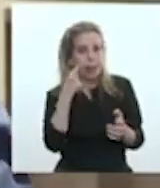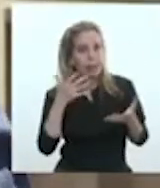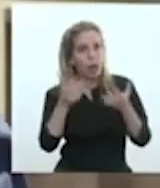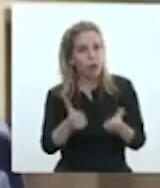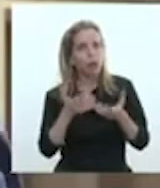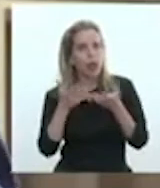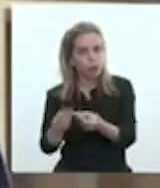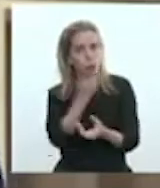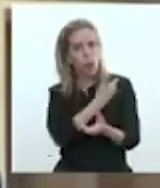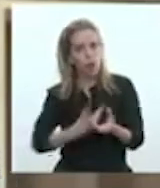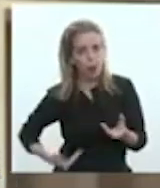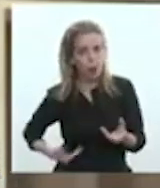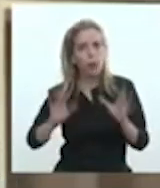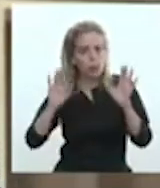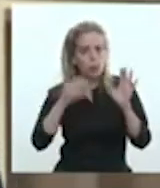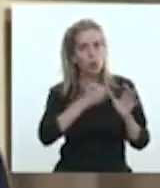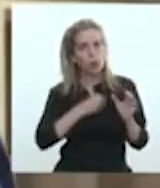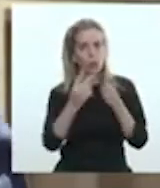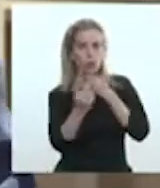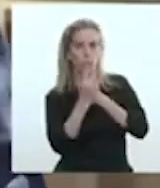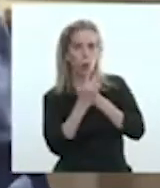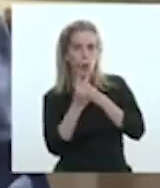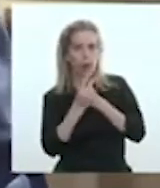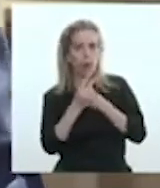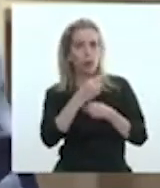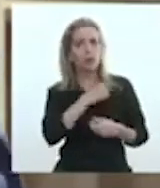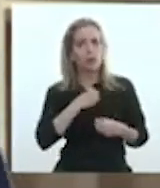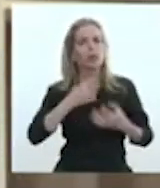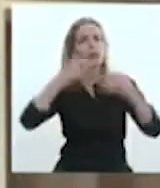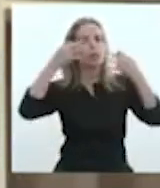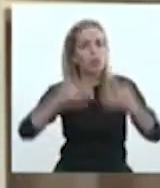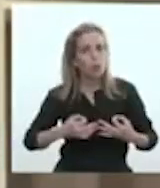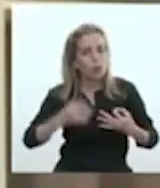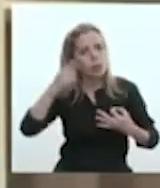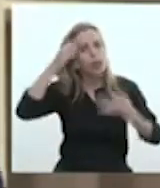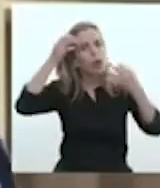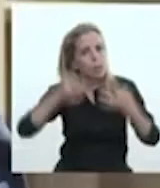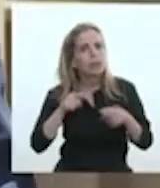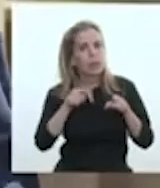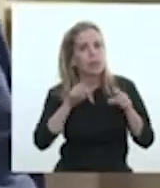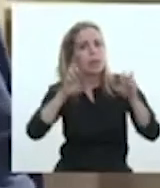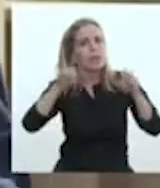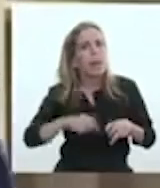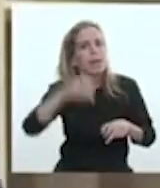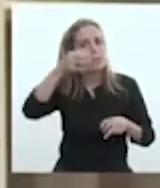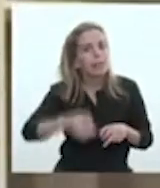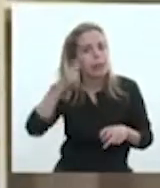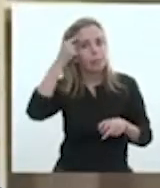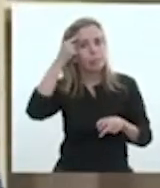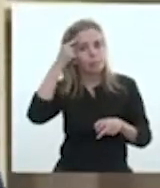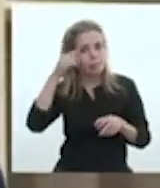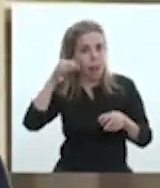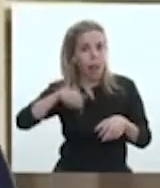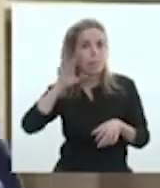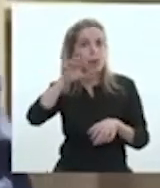nos sentimos cuidados y estamos seguros estamos convencidos de que esa política diferencial de frontera en